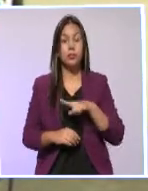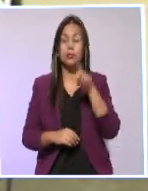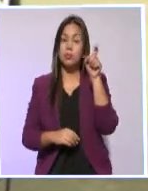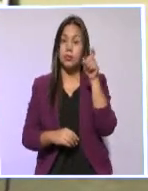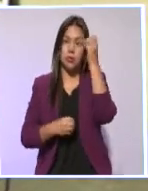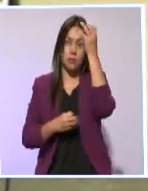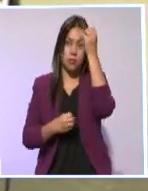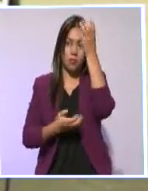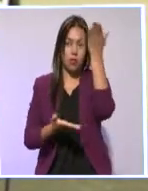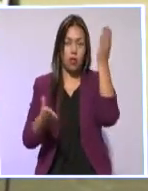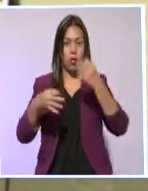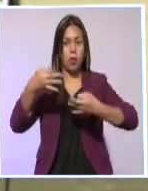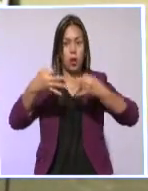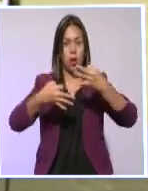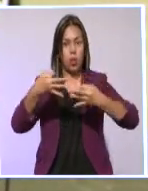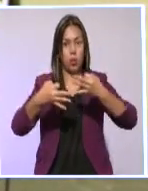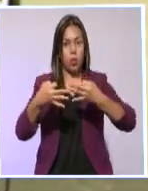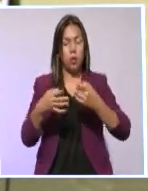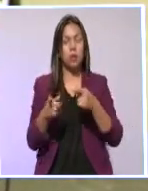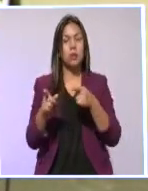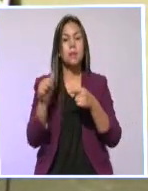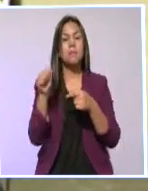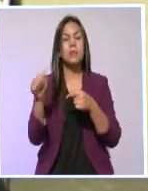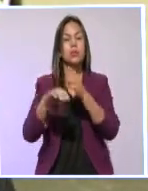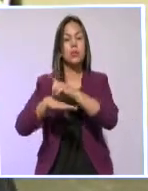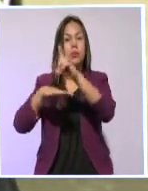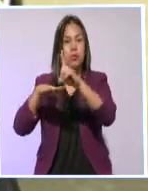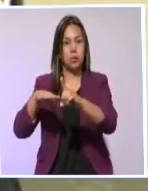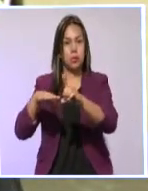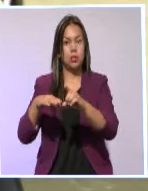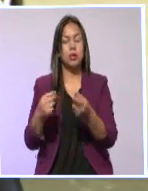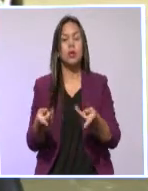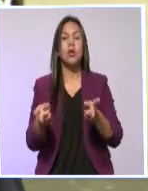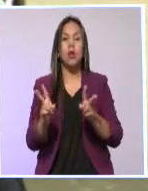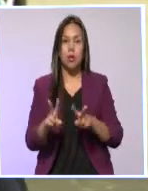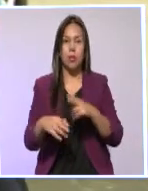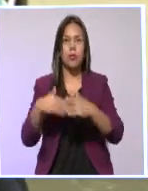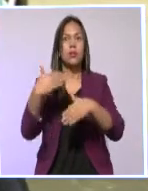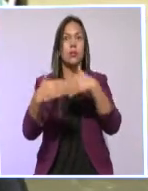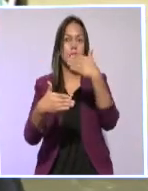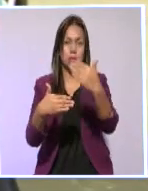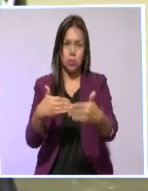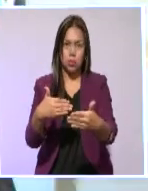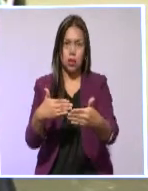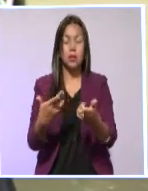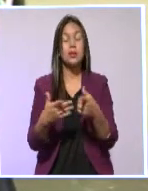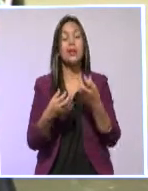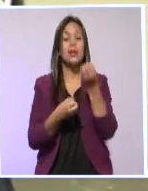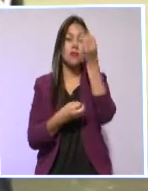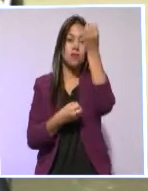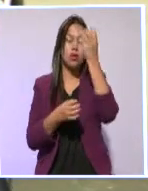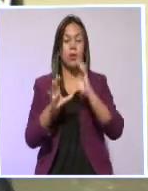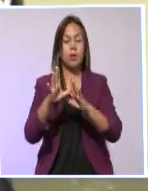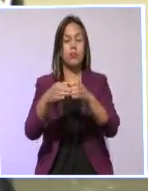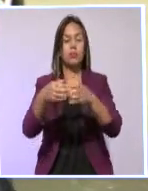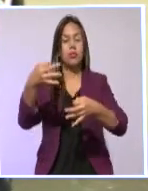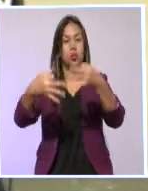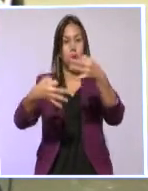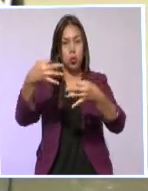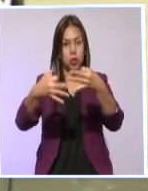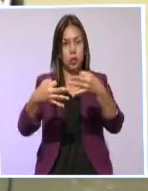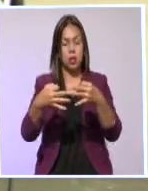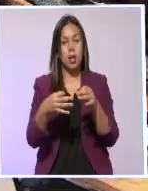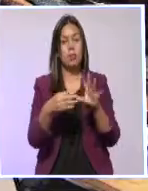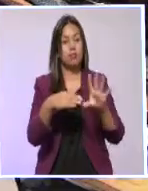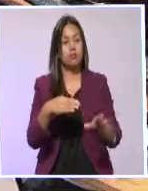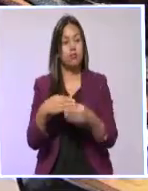informe jurídico del propio CAL o eventualmente de la Comisión de Justicia informe con el que se adjunte un proyecto